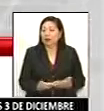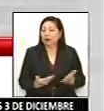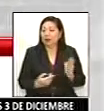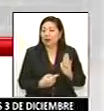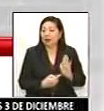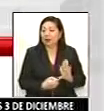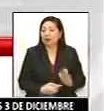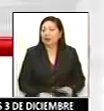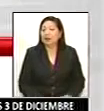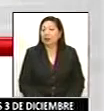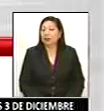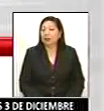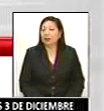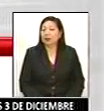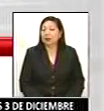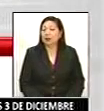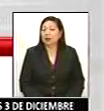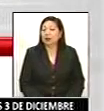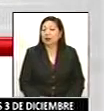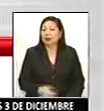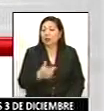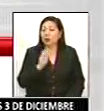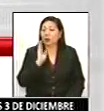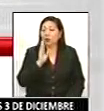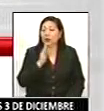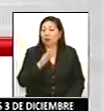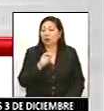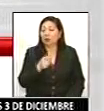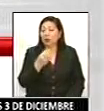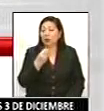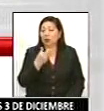presidente, agua sucia que toman.